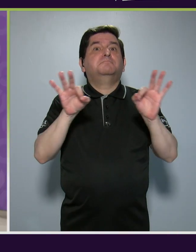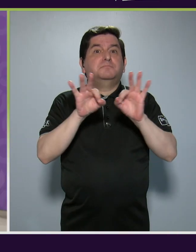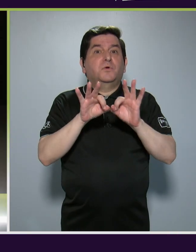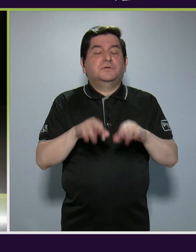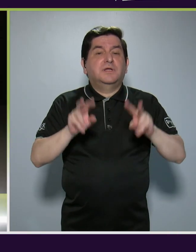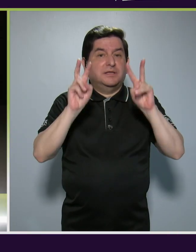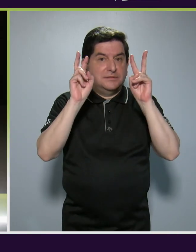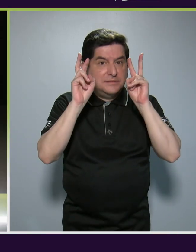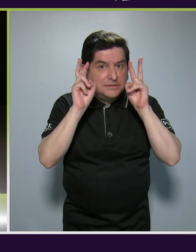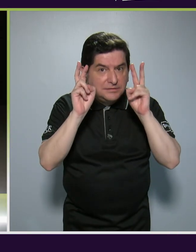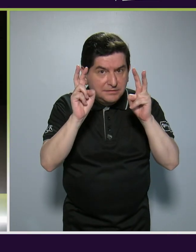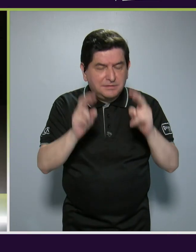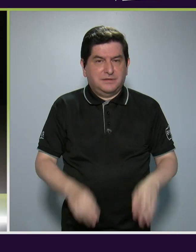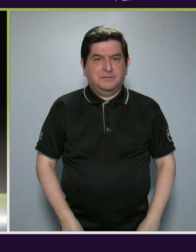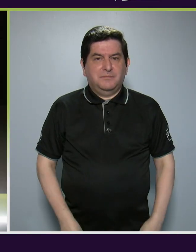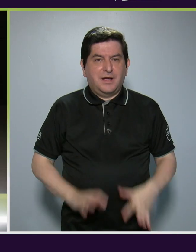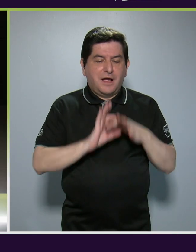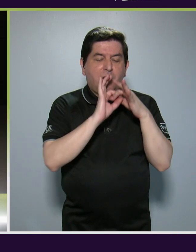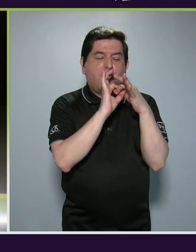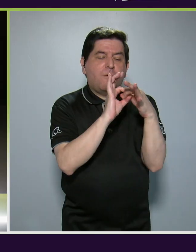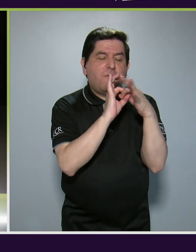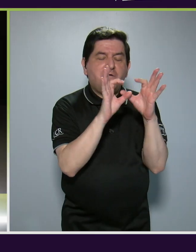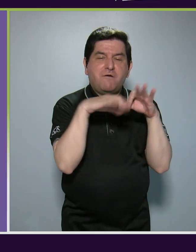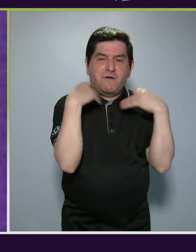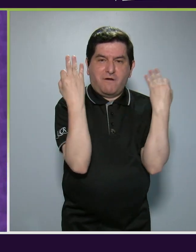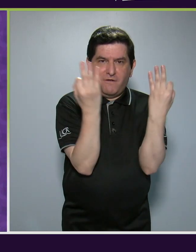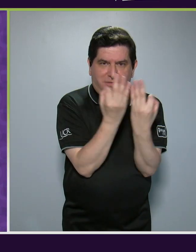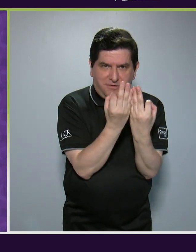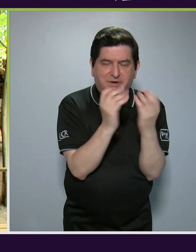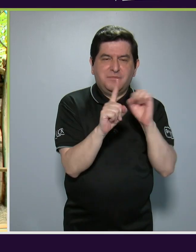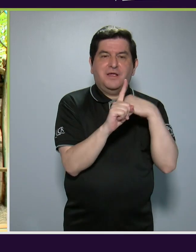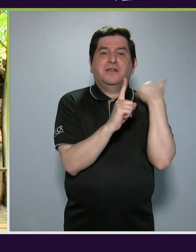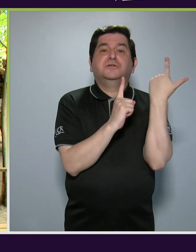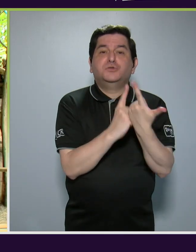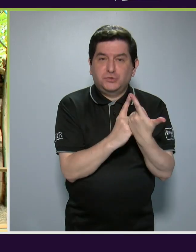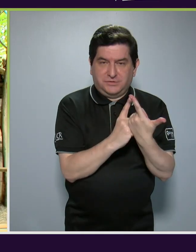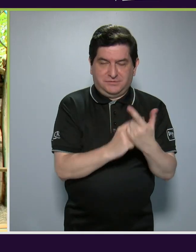tema de los lazos familiares